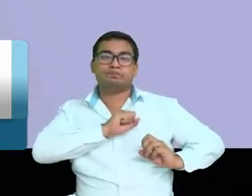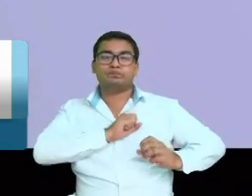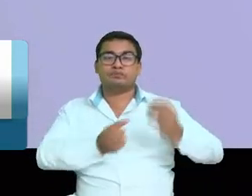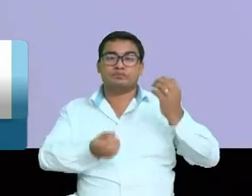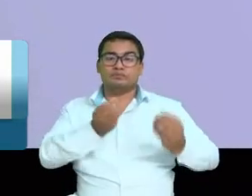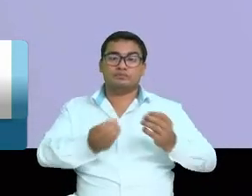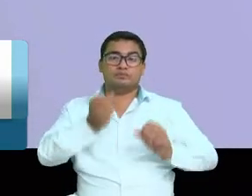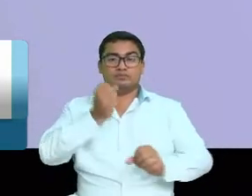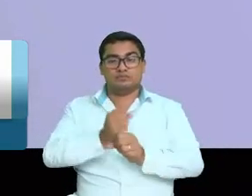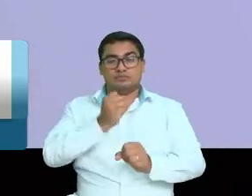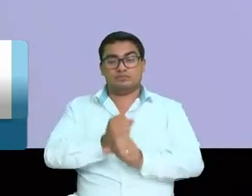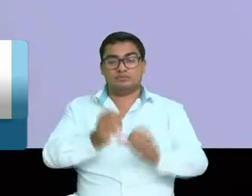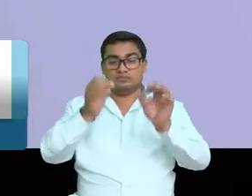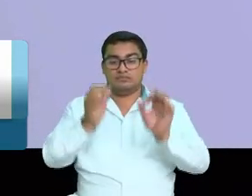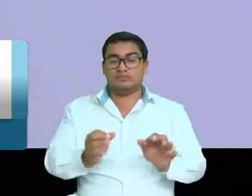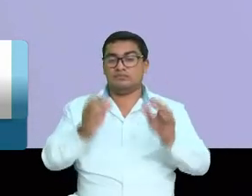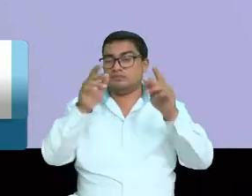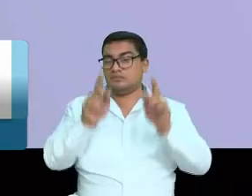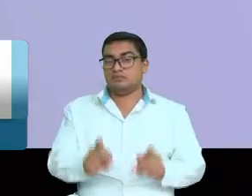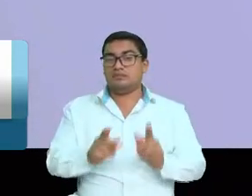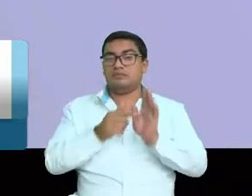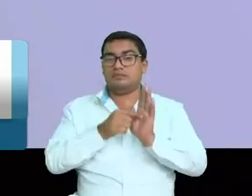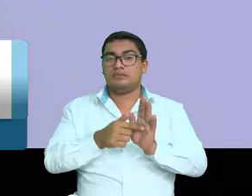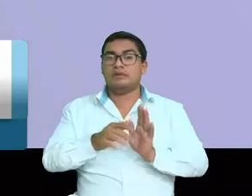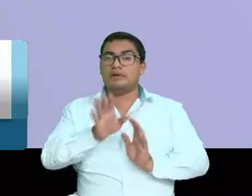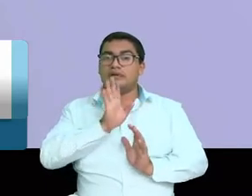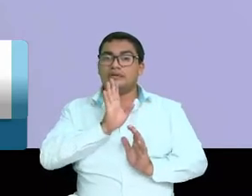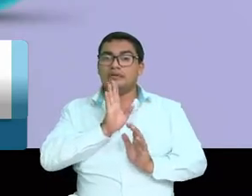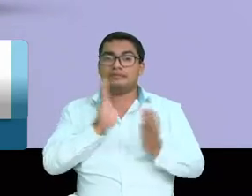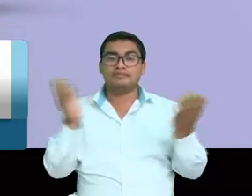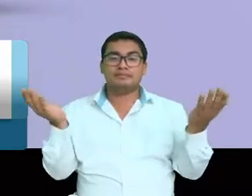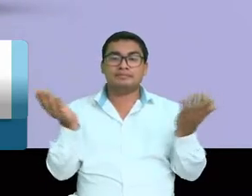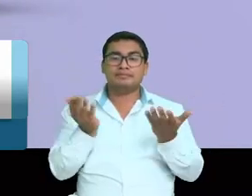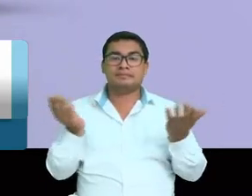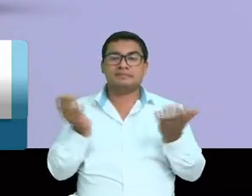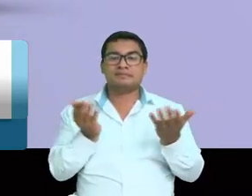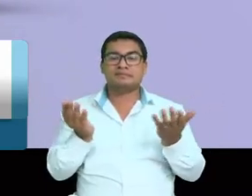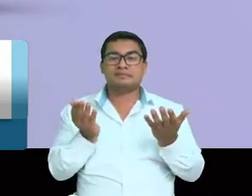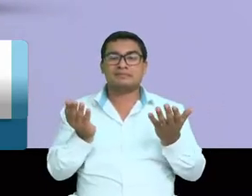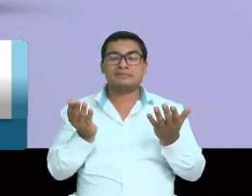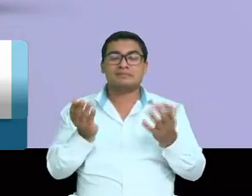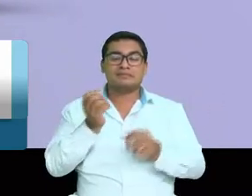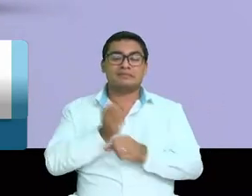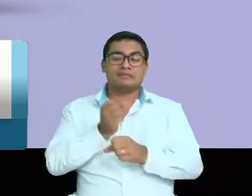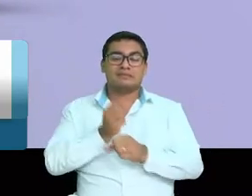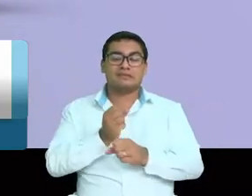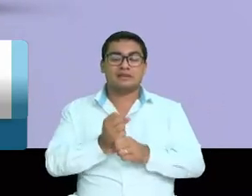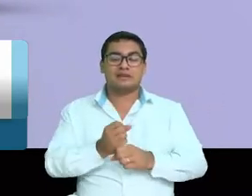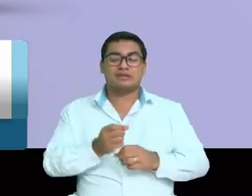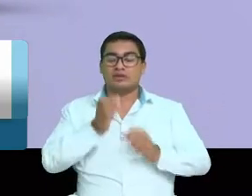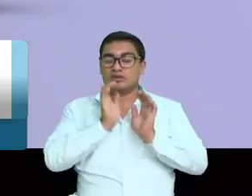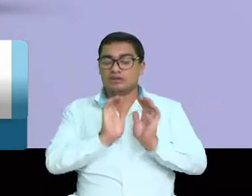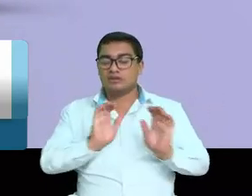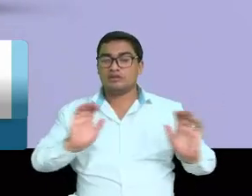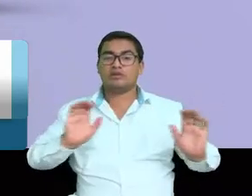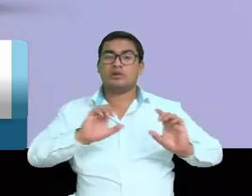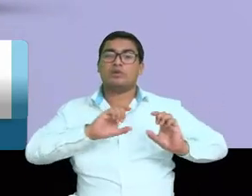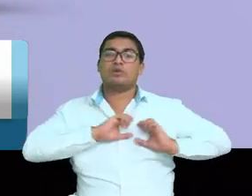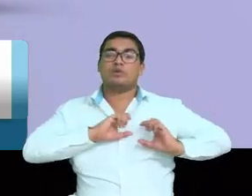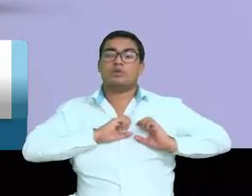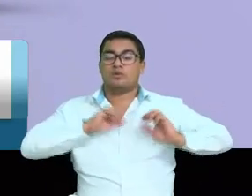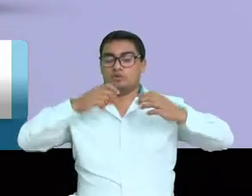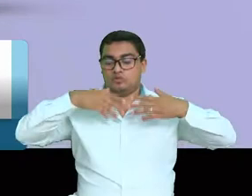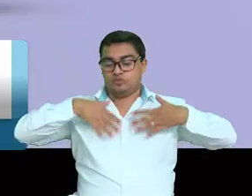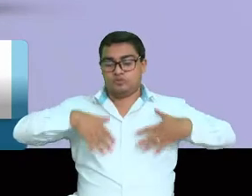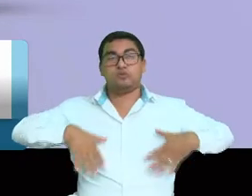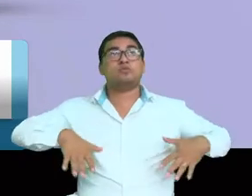física de la persona, y nosotros estamos hablando del funcionamiento del sistema circulatorio en los niños y en las niñas, obviamente